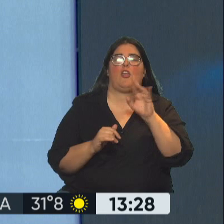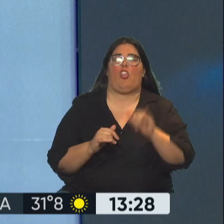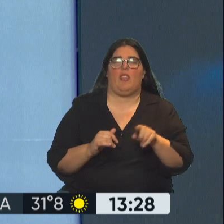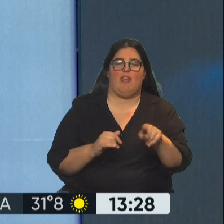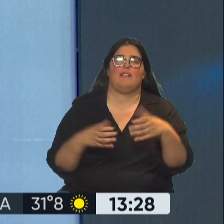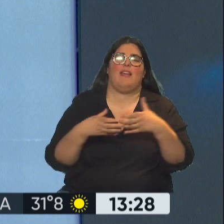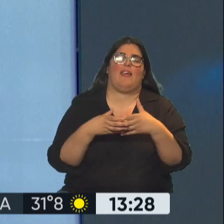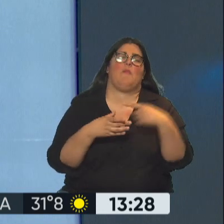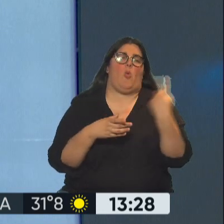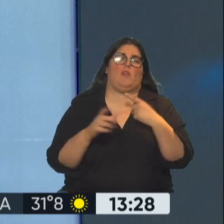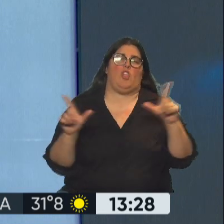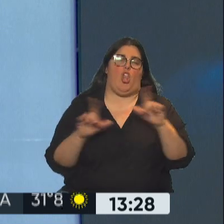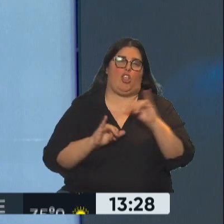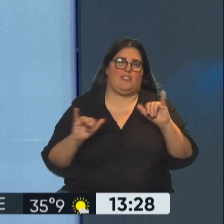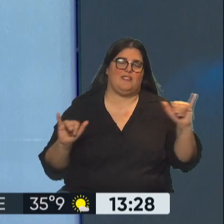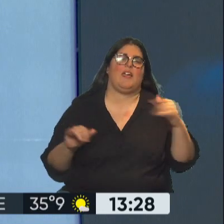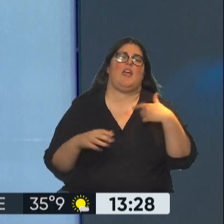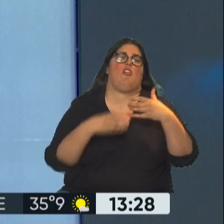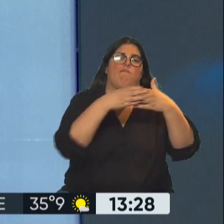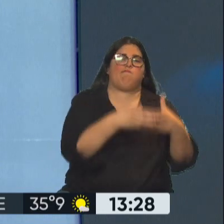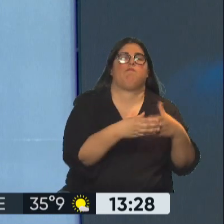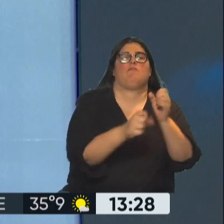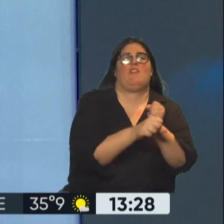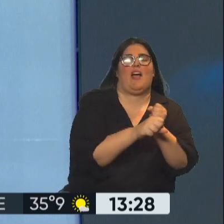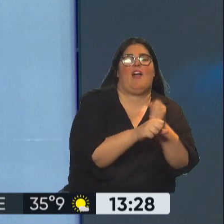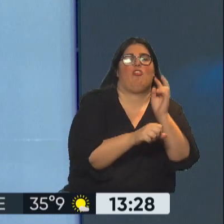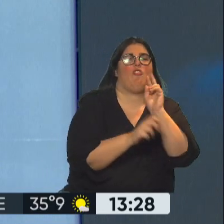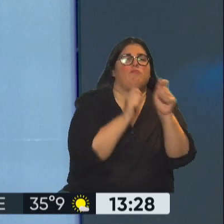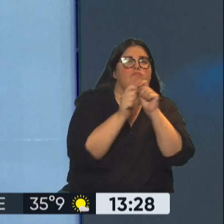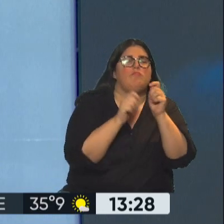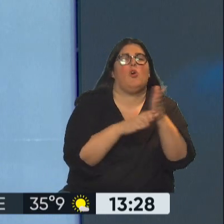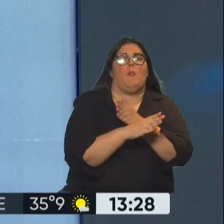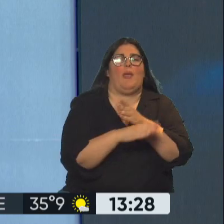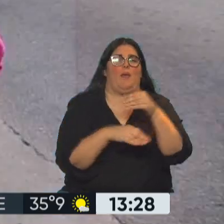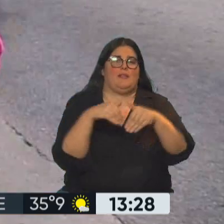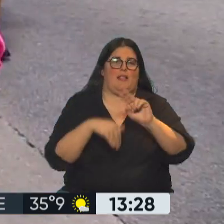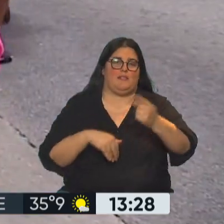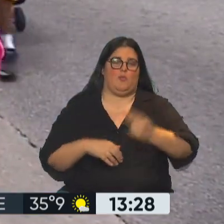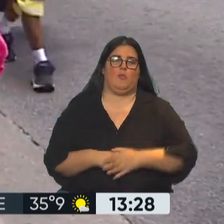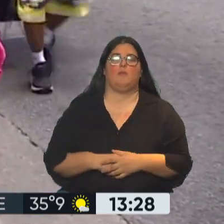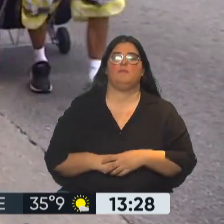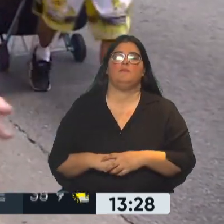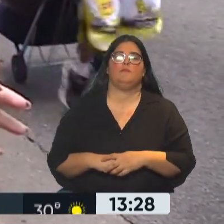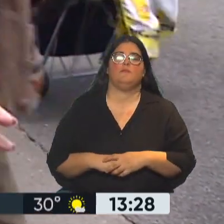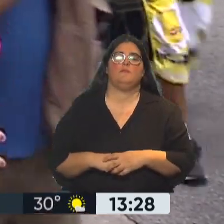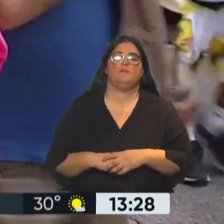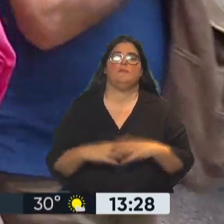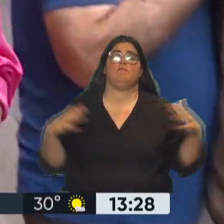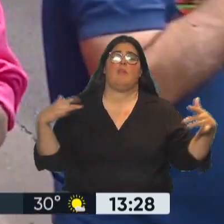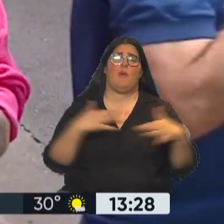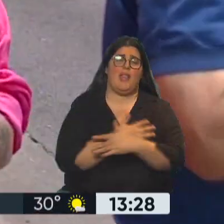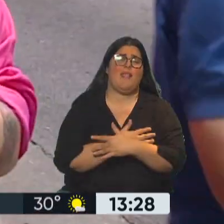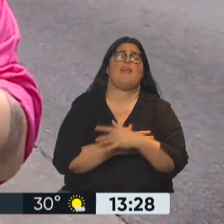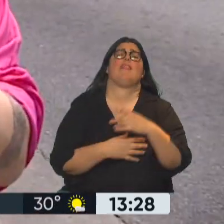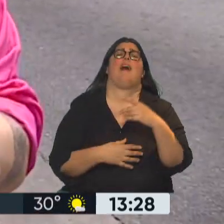nuestro noticiero trabajando y cubriendo las horas previas de esta segunda vuelta electoral. Una avenida paulista